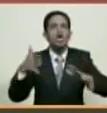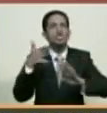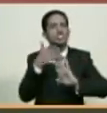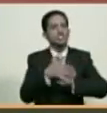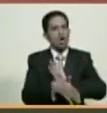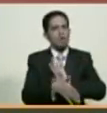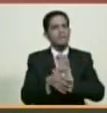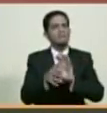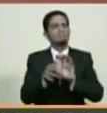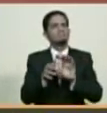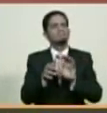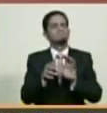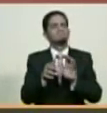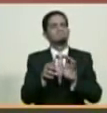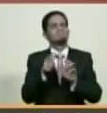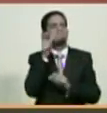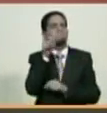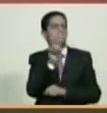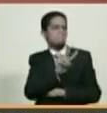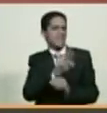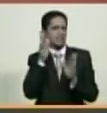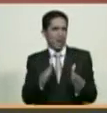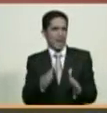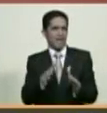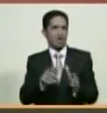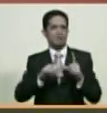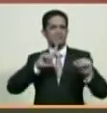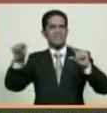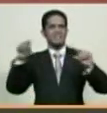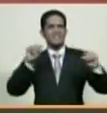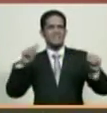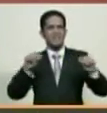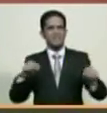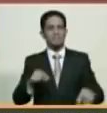venezolanos. Solo en el mes de agosto,